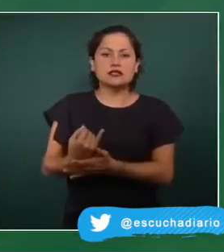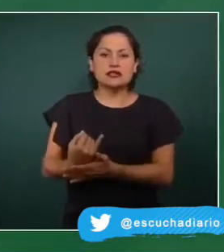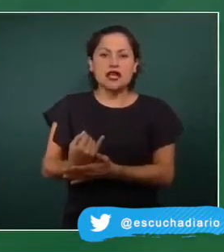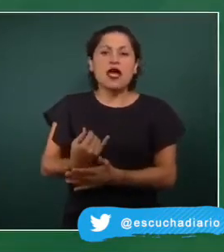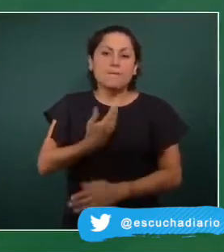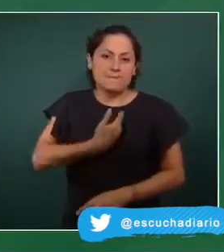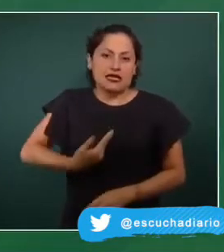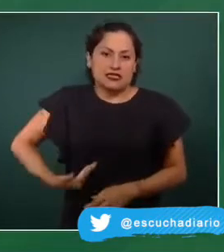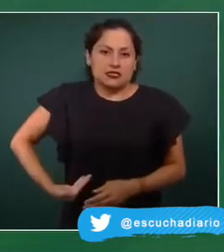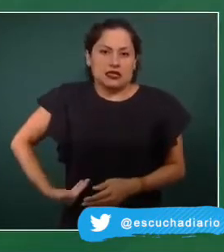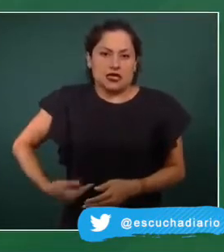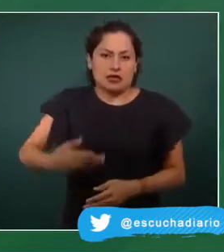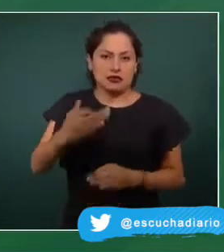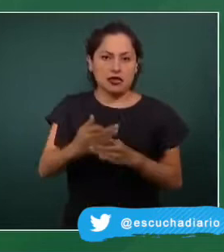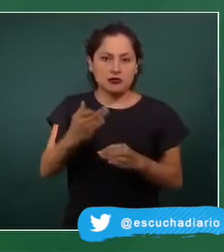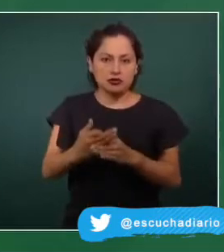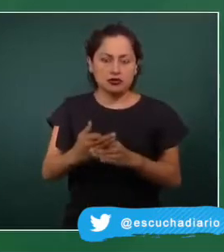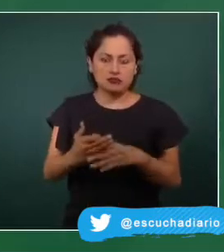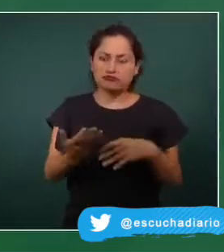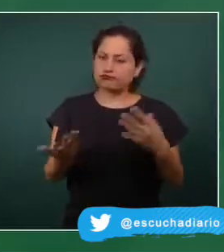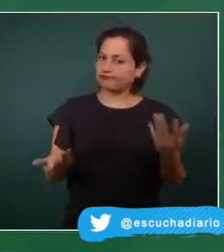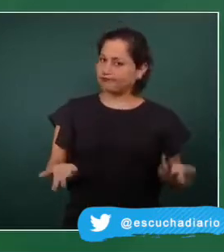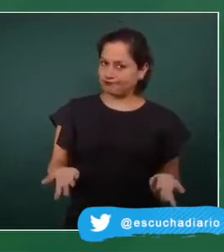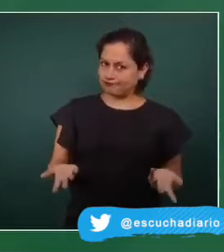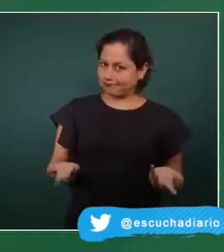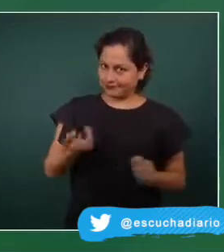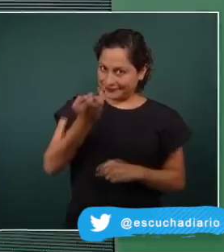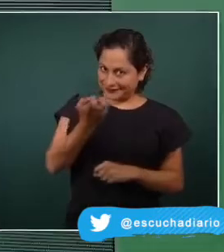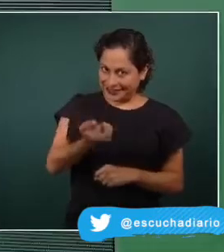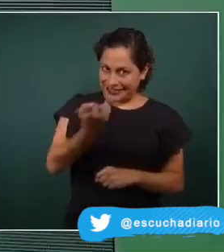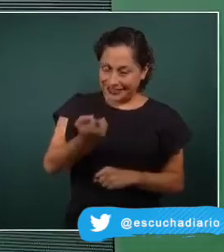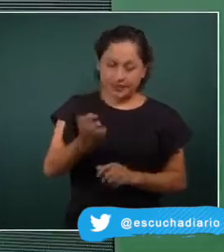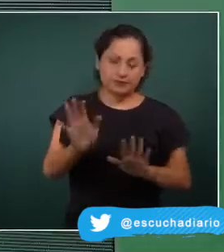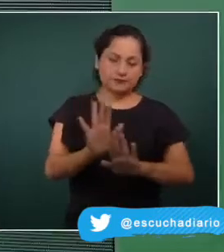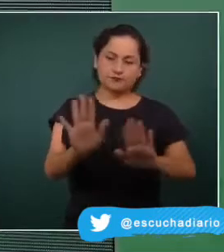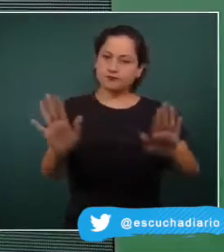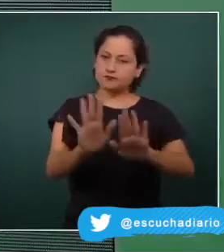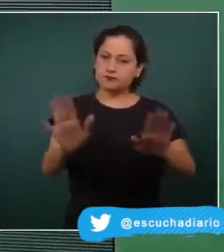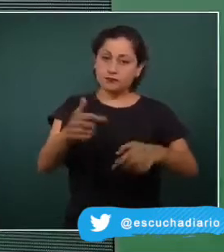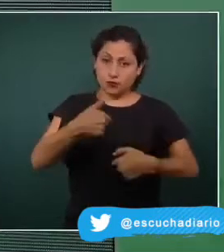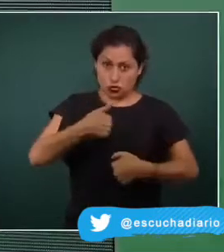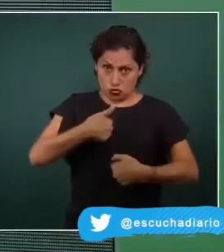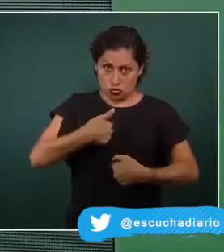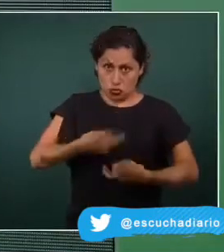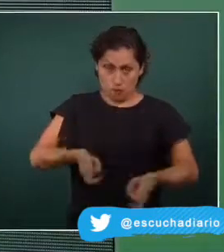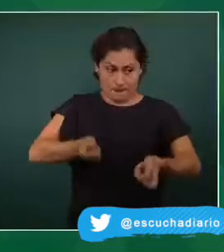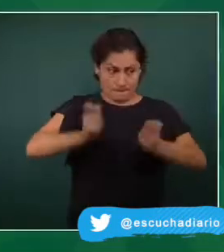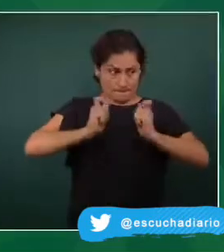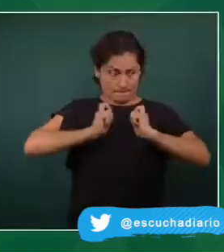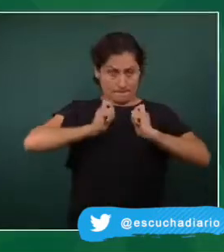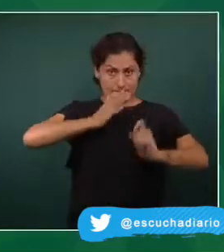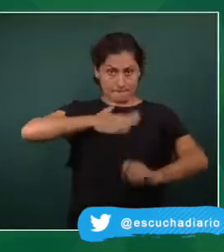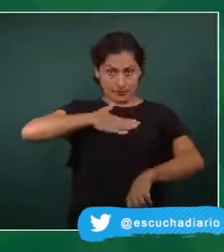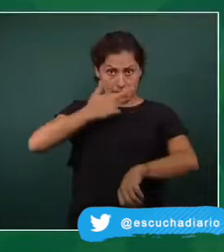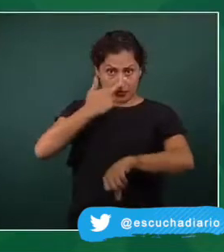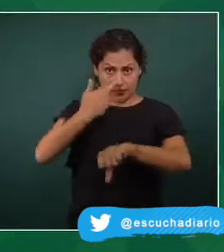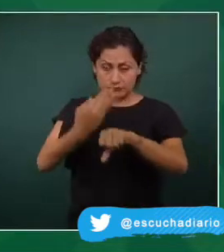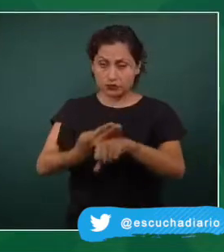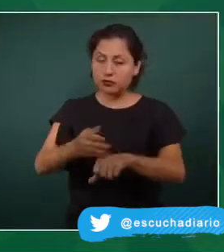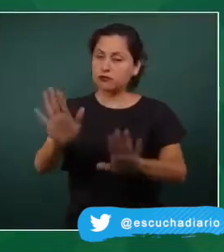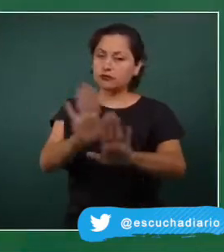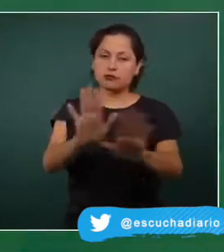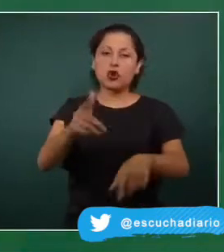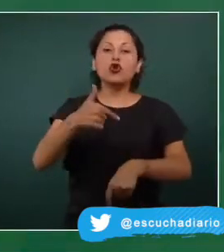Entonces, yo quiero que este caso lo decida el pueblo, o sea, que